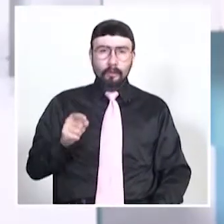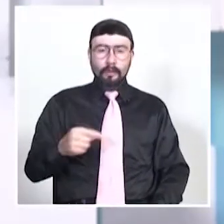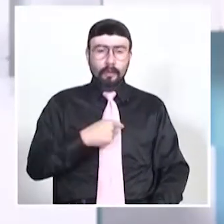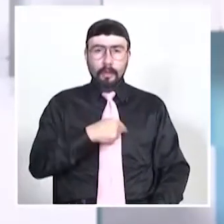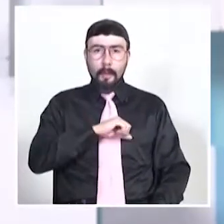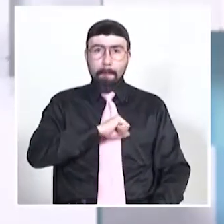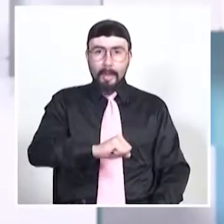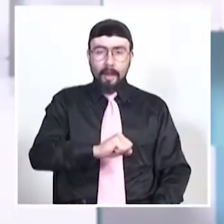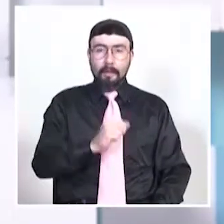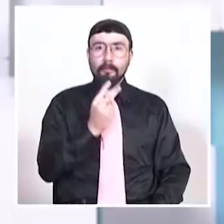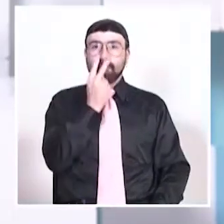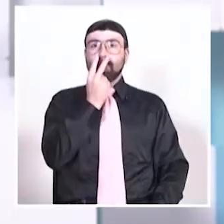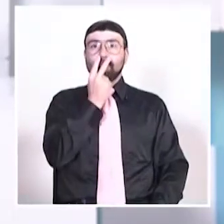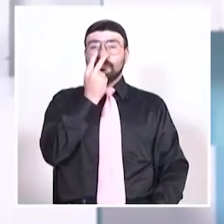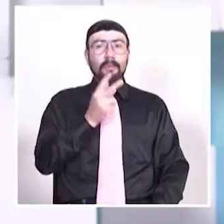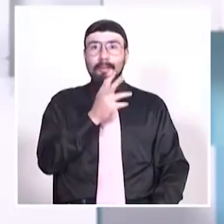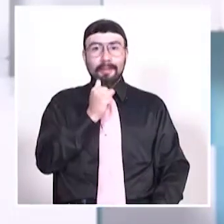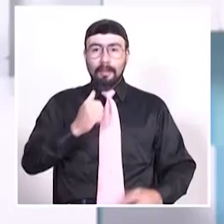cardiorrespiratorio, nosotros